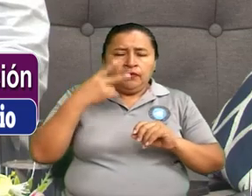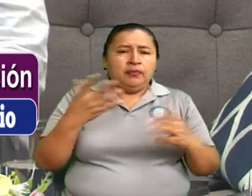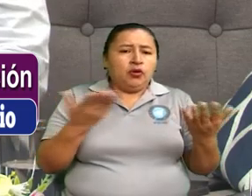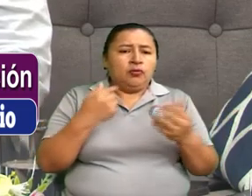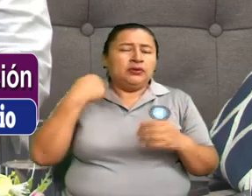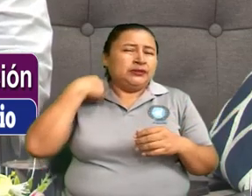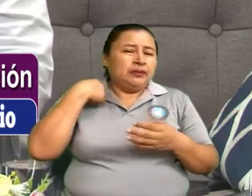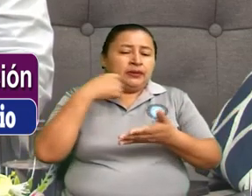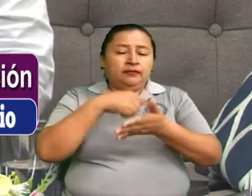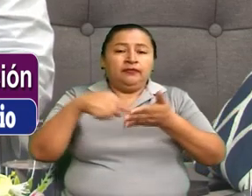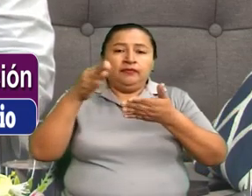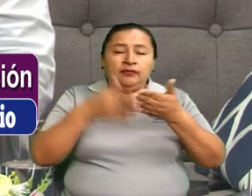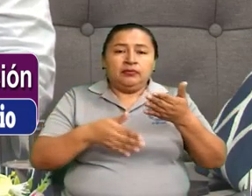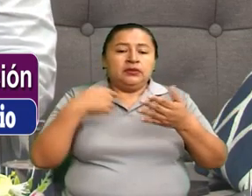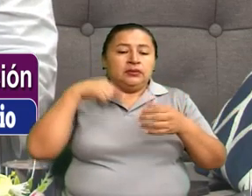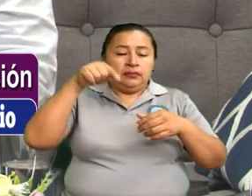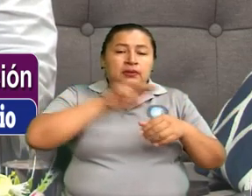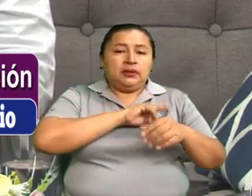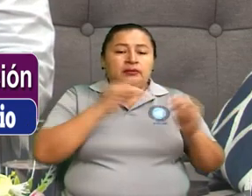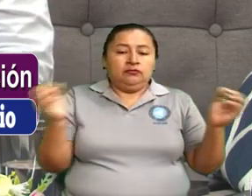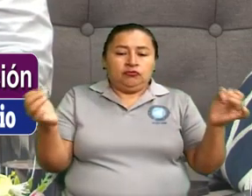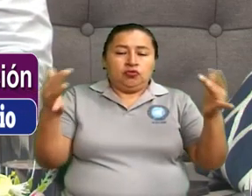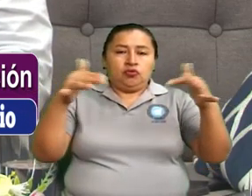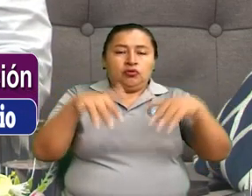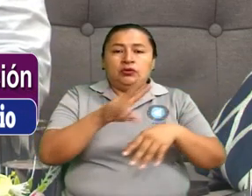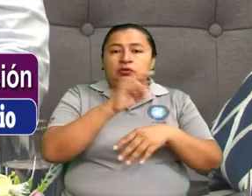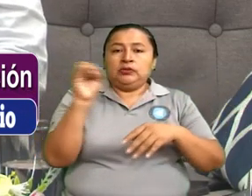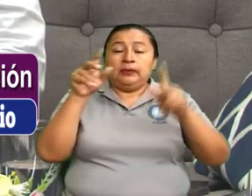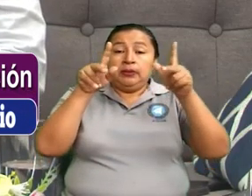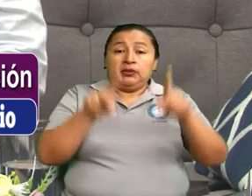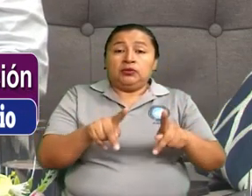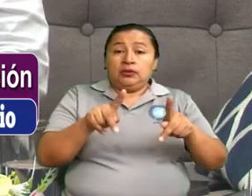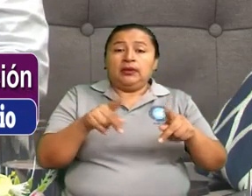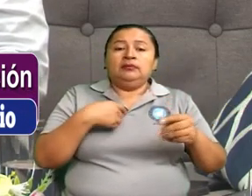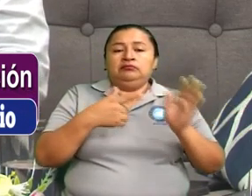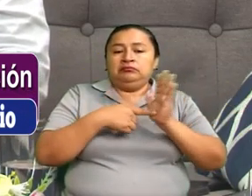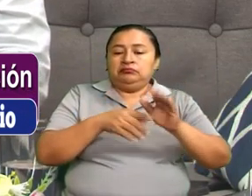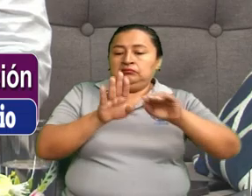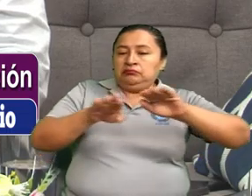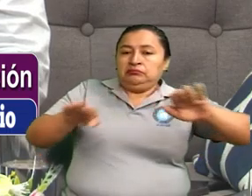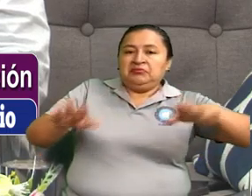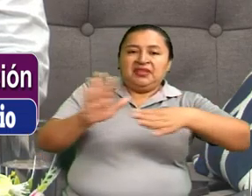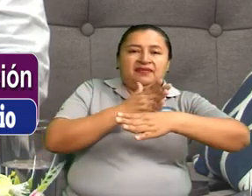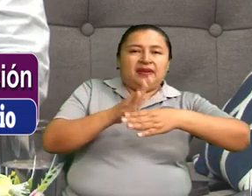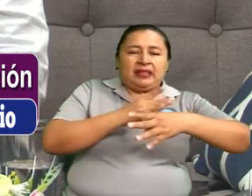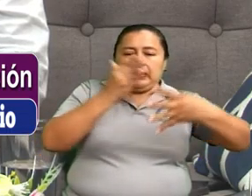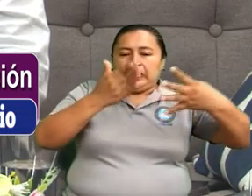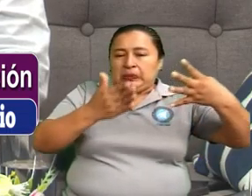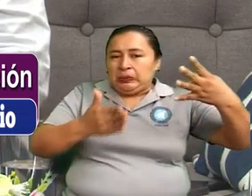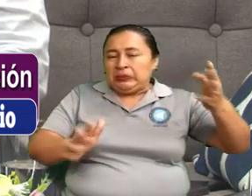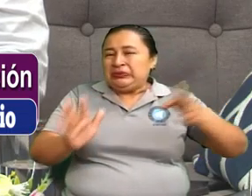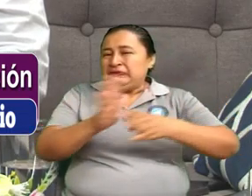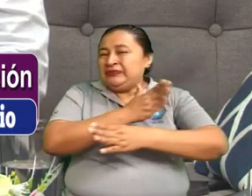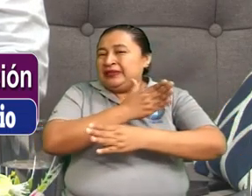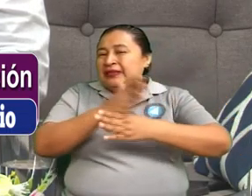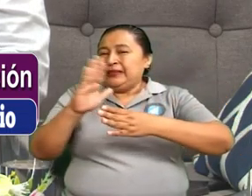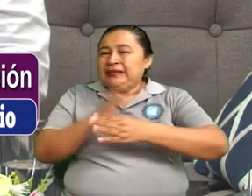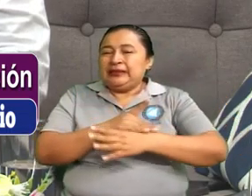cada fin de semana se encuentran ahí más de 200 protagonistas que van a ofrecer una variedad de artículos,